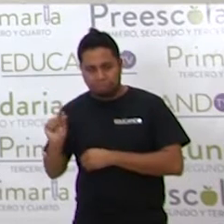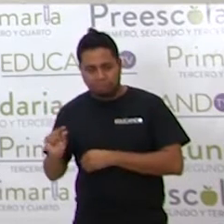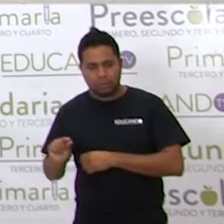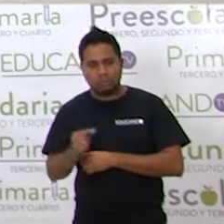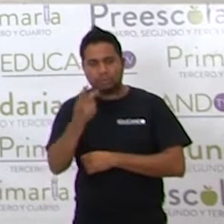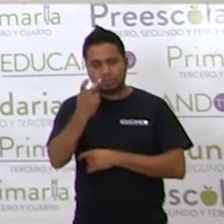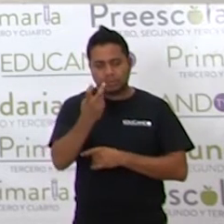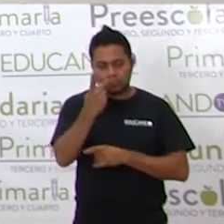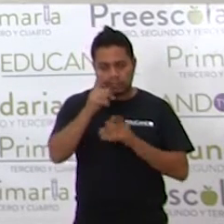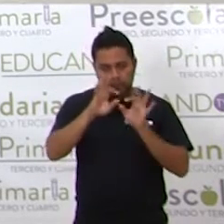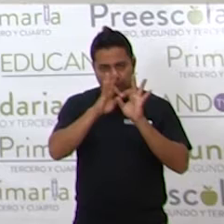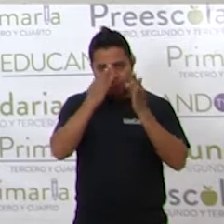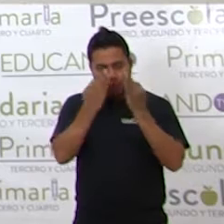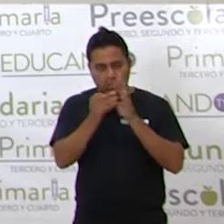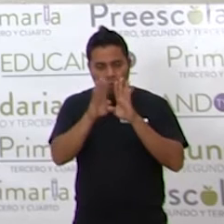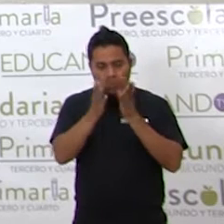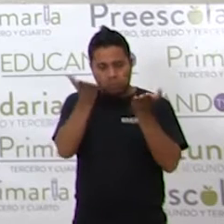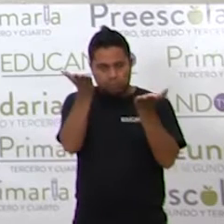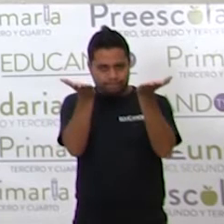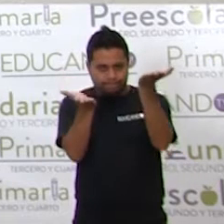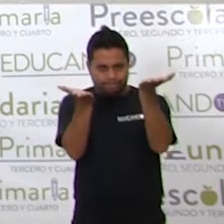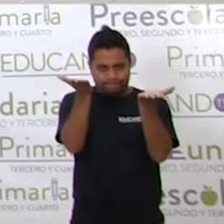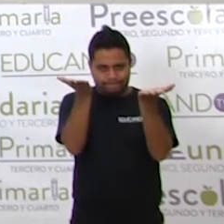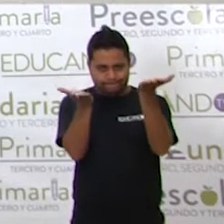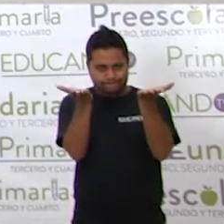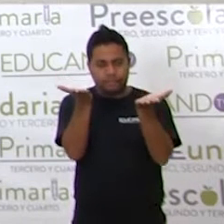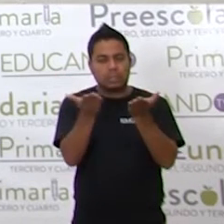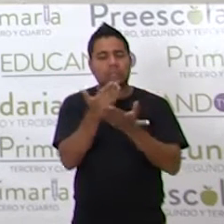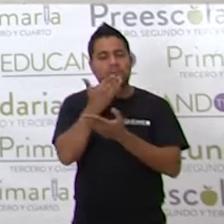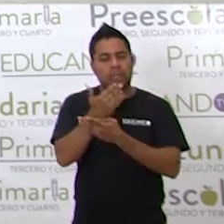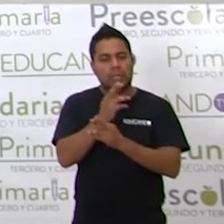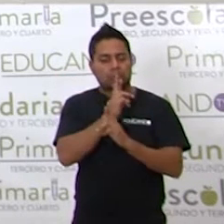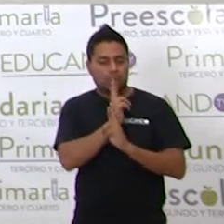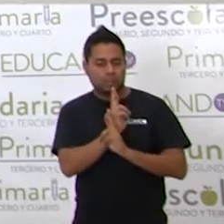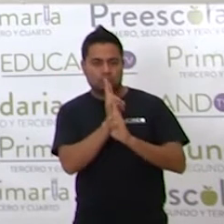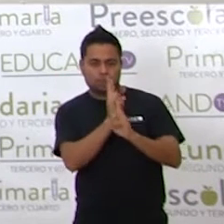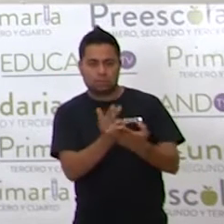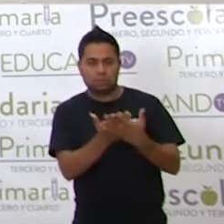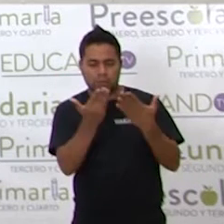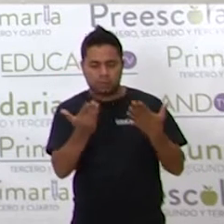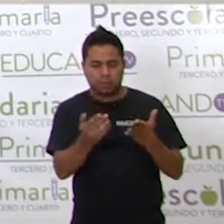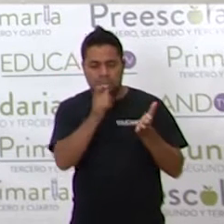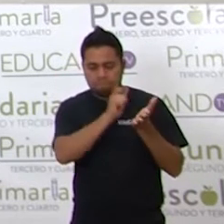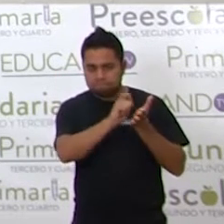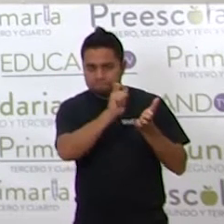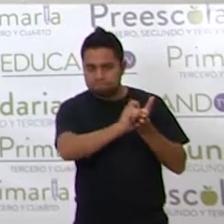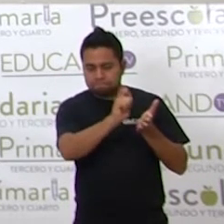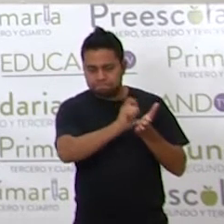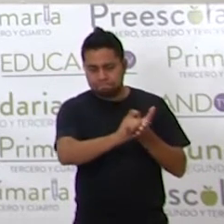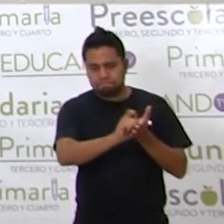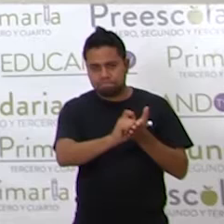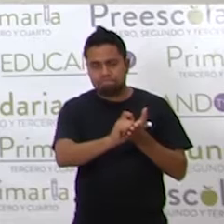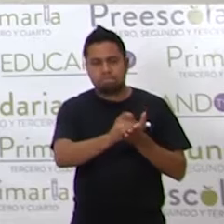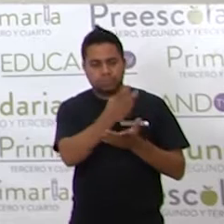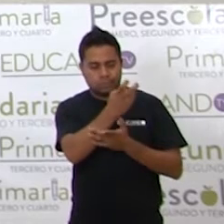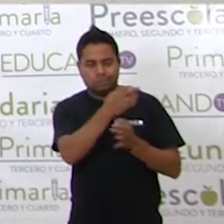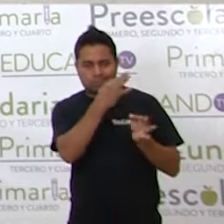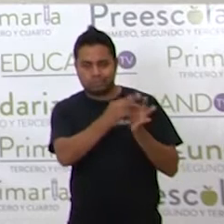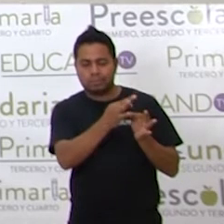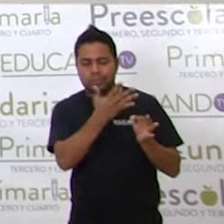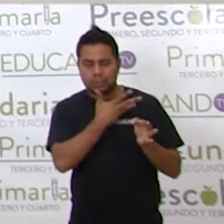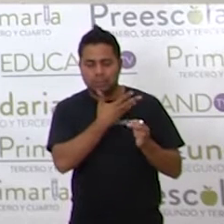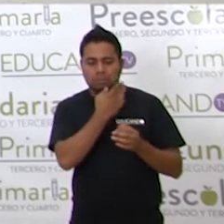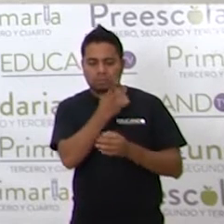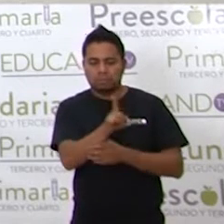Esa es una forma de comparar. Y contestamos o realizamos la indicación que se nos da,